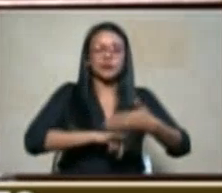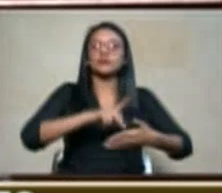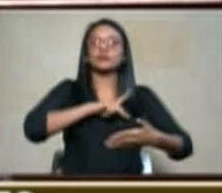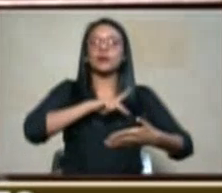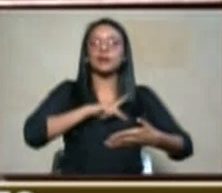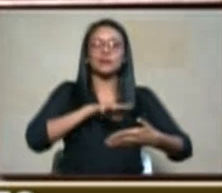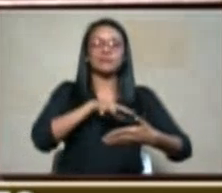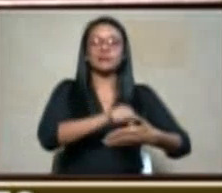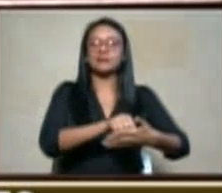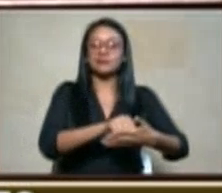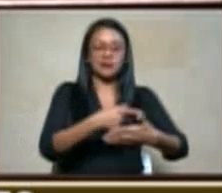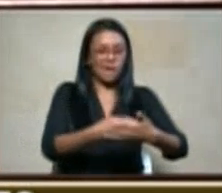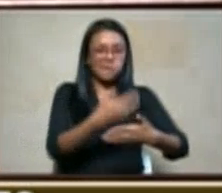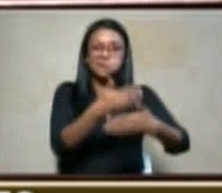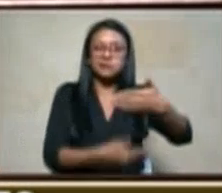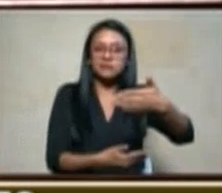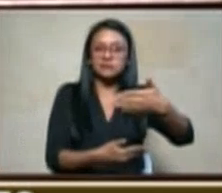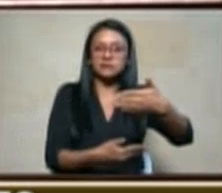escrituras.